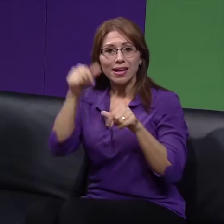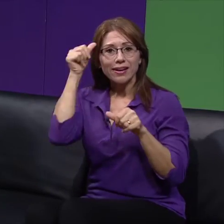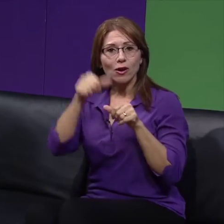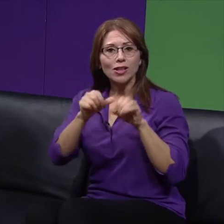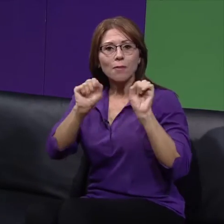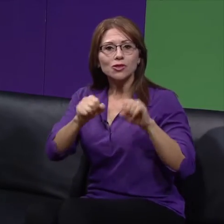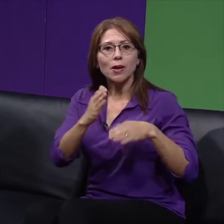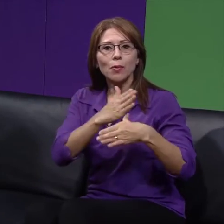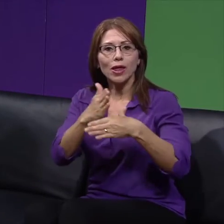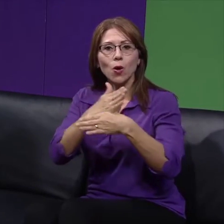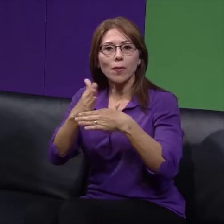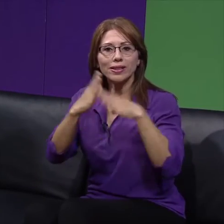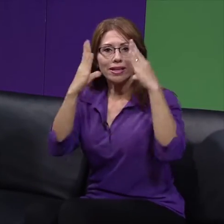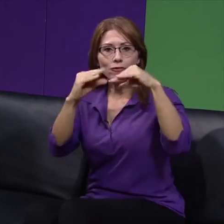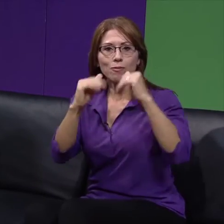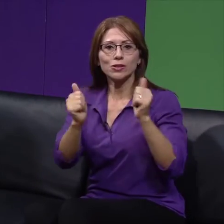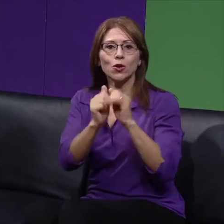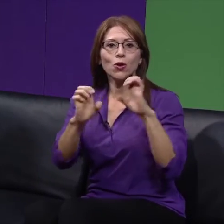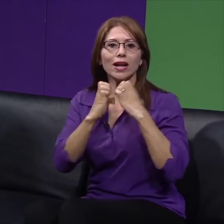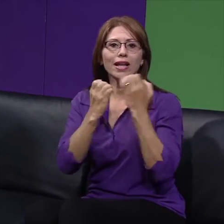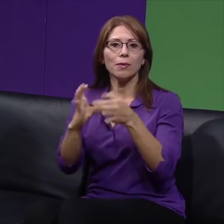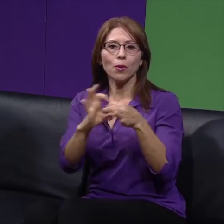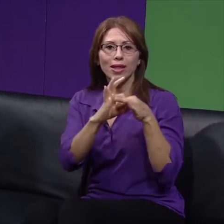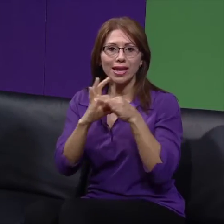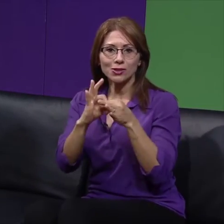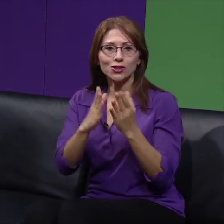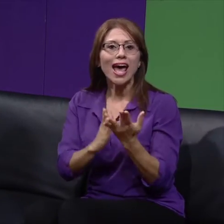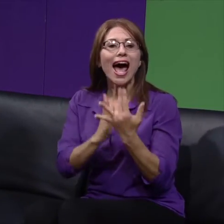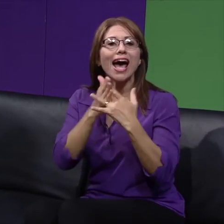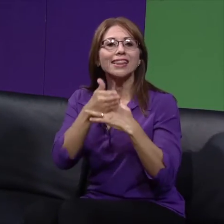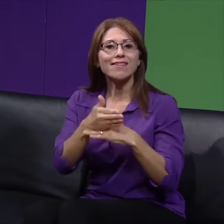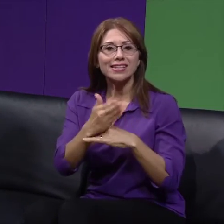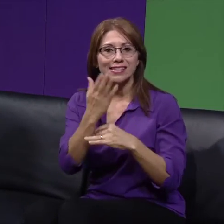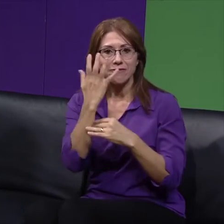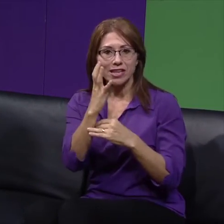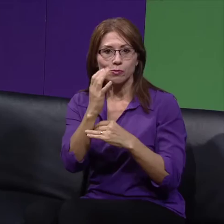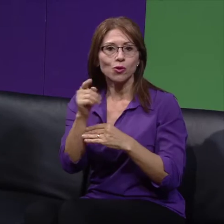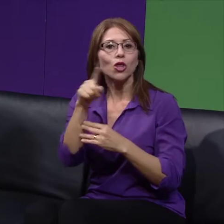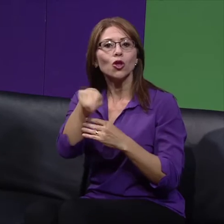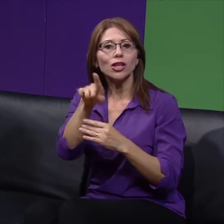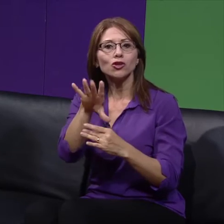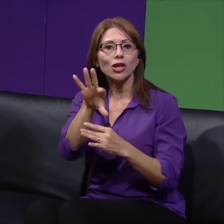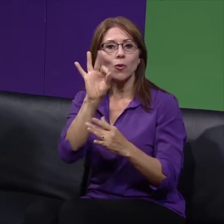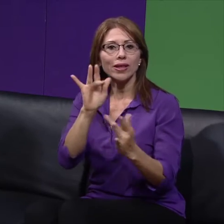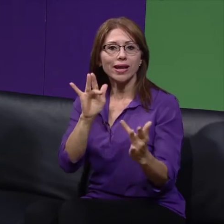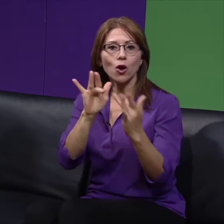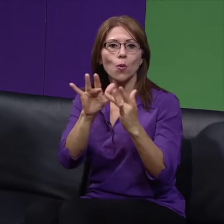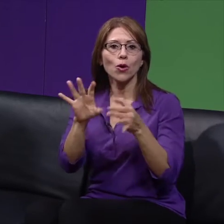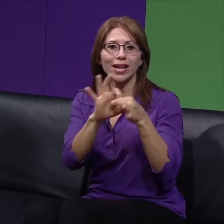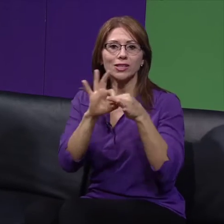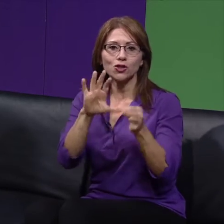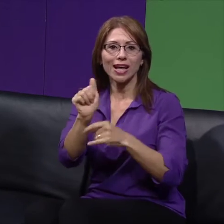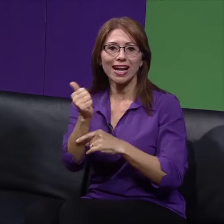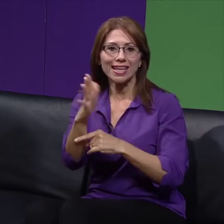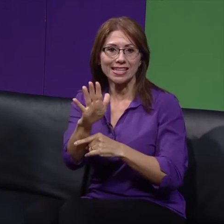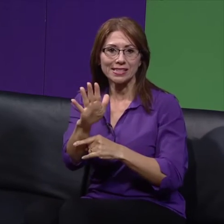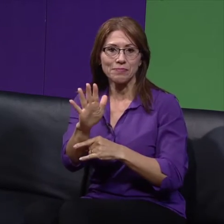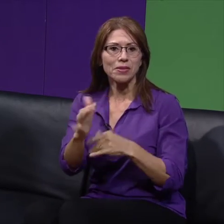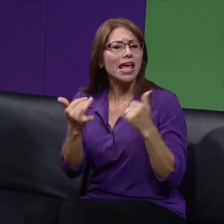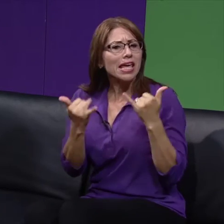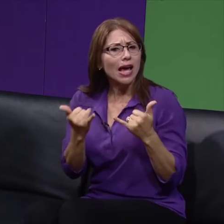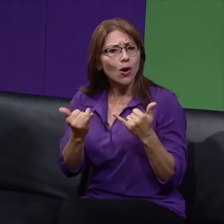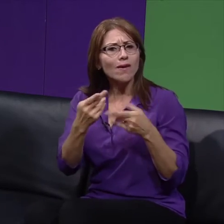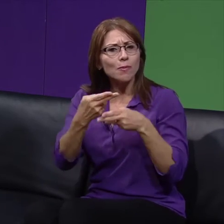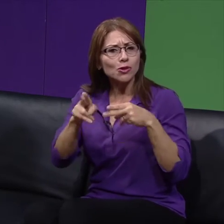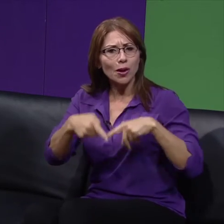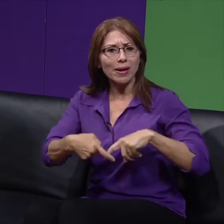También les recordamos que puede compartir información con el equipo de Nexos a través de Facebook, donde nos encuentra como Nexos Canal 15.